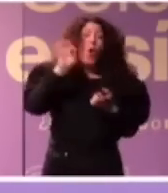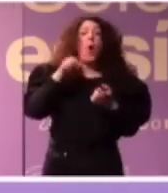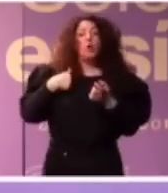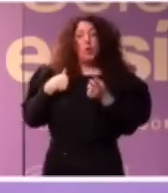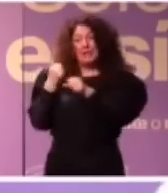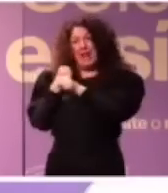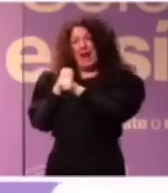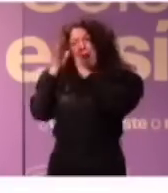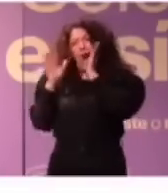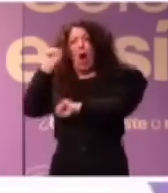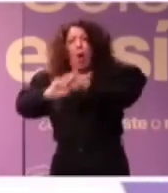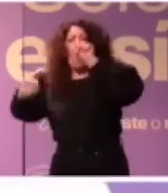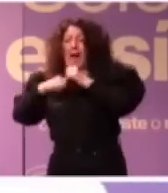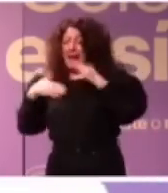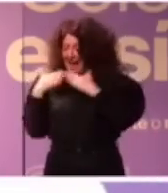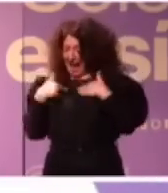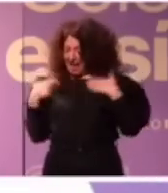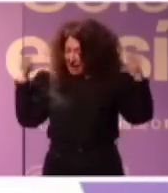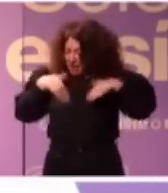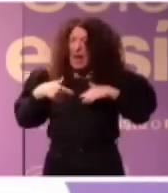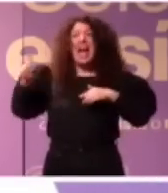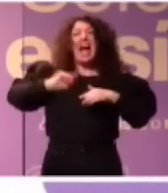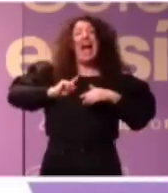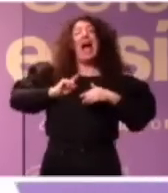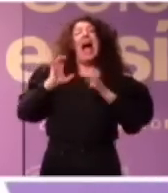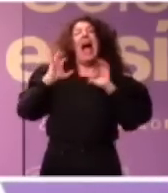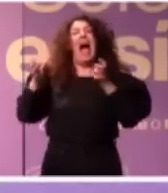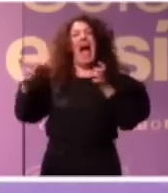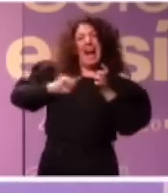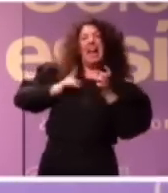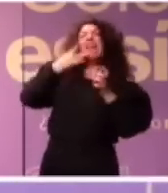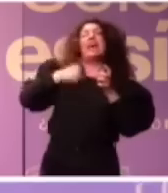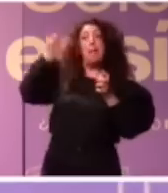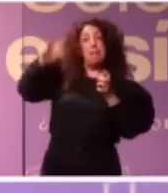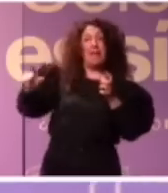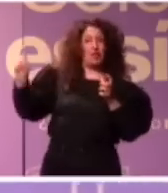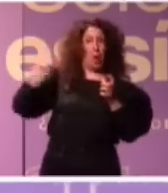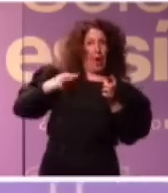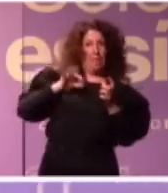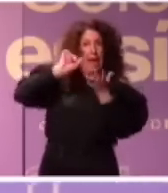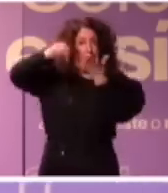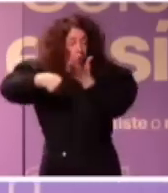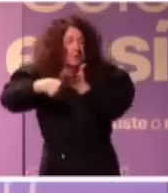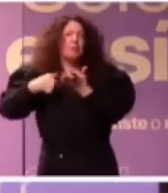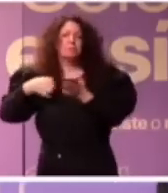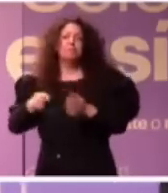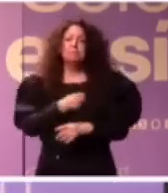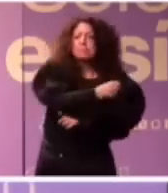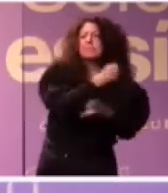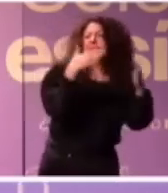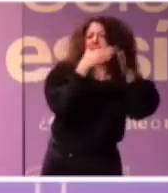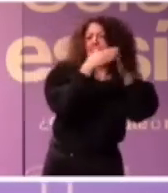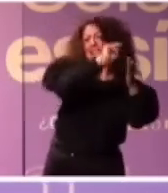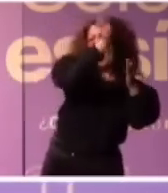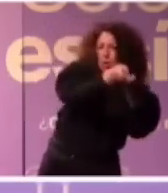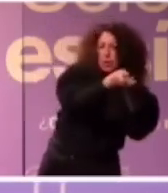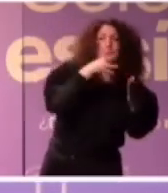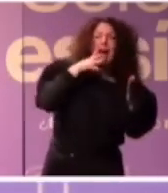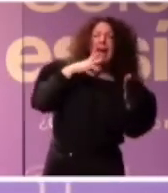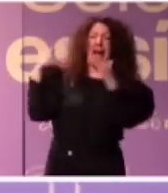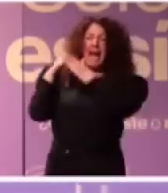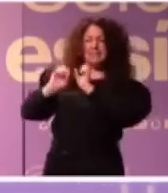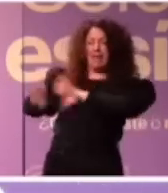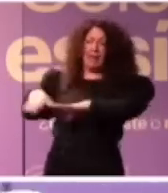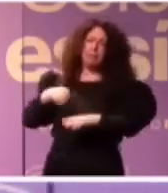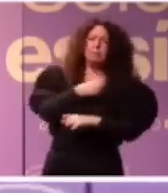tienes vivienda y quien te agrede es quien te contrata, puedes tener un recurso habitacional de emergencia para salir de esa casa que no es un lugar